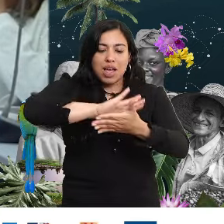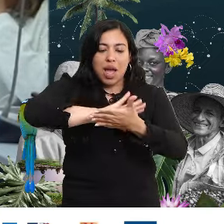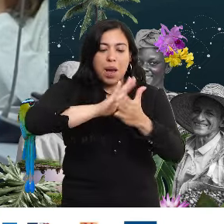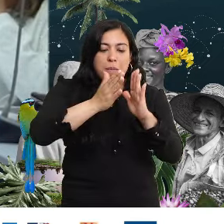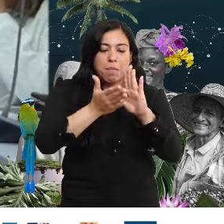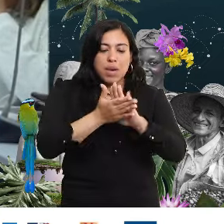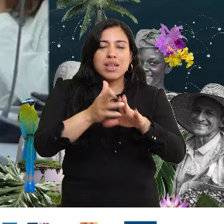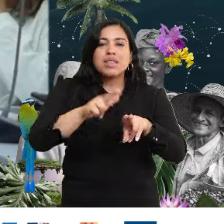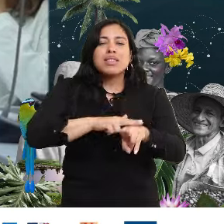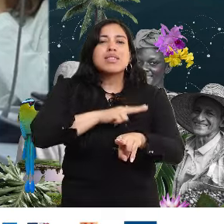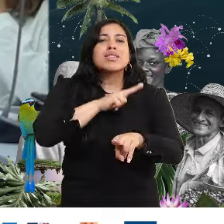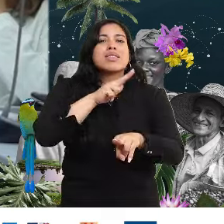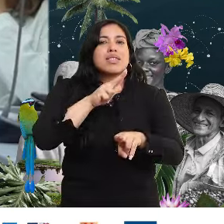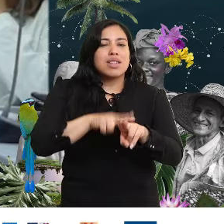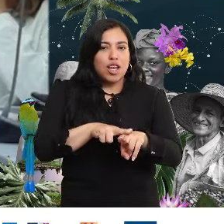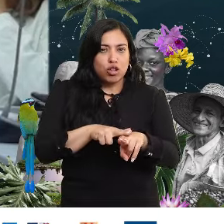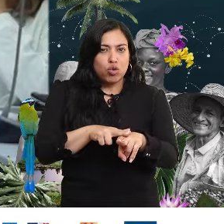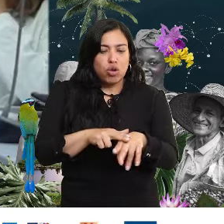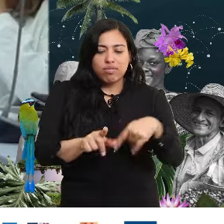pone también